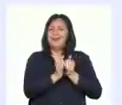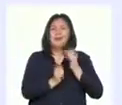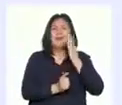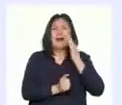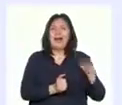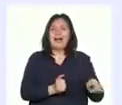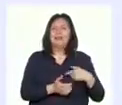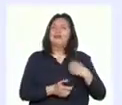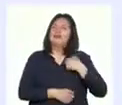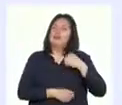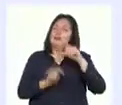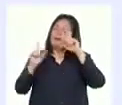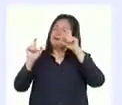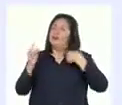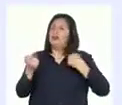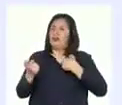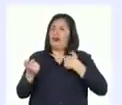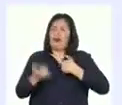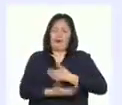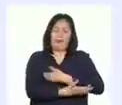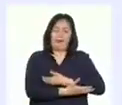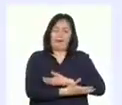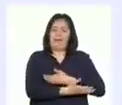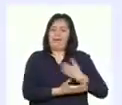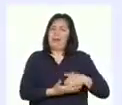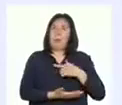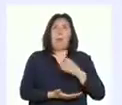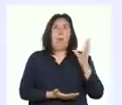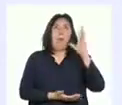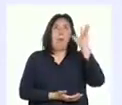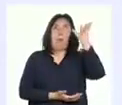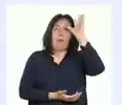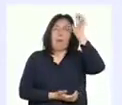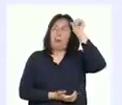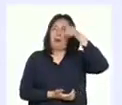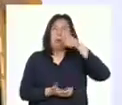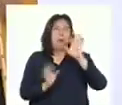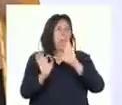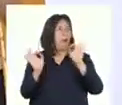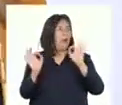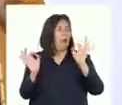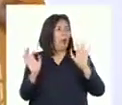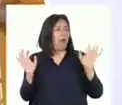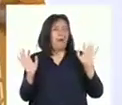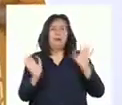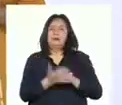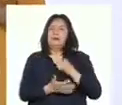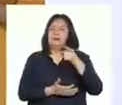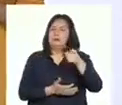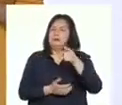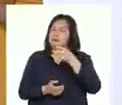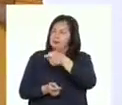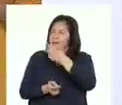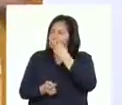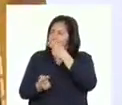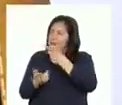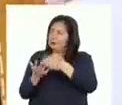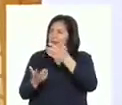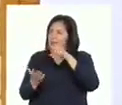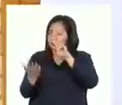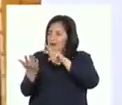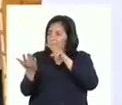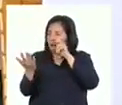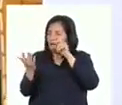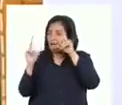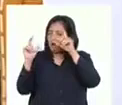estas fotos yo era una bebé y obviamente no recuerdo nada de ese momento. ¿Han observado sus fotos antiguas?